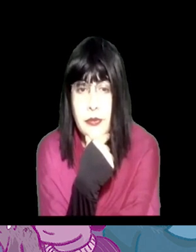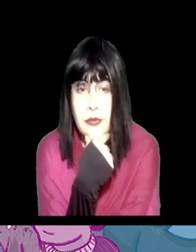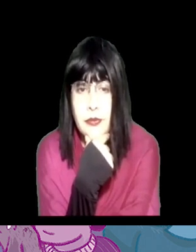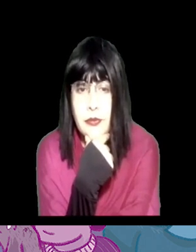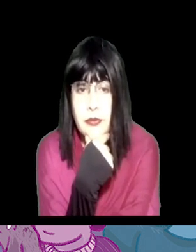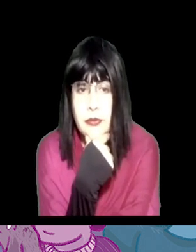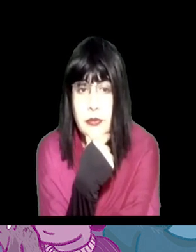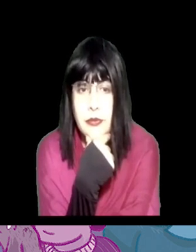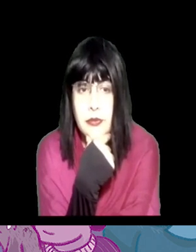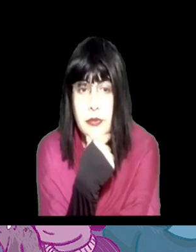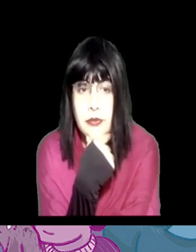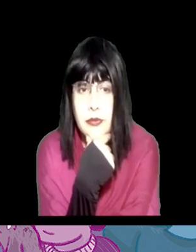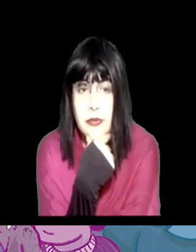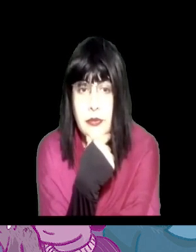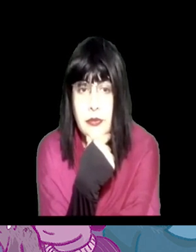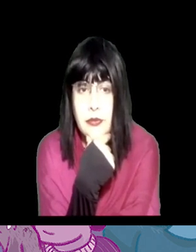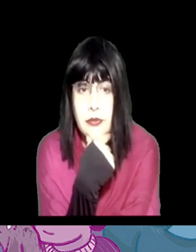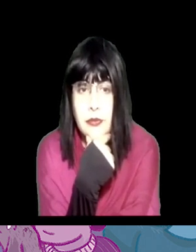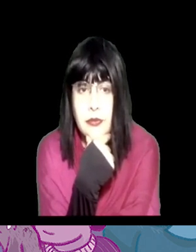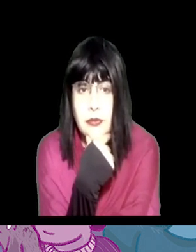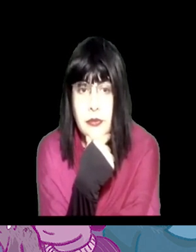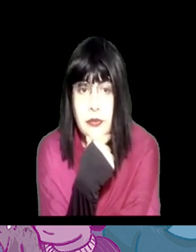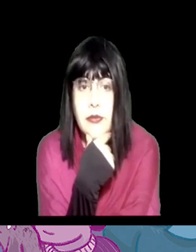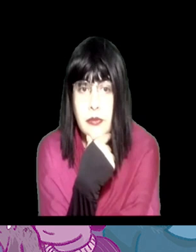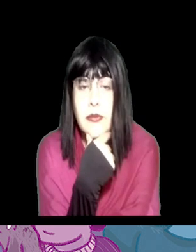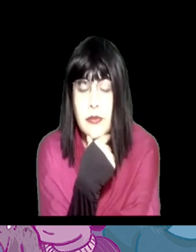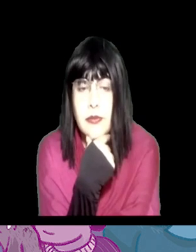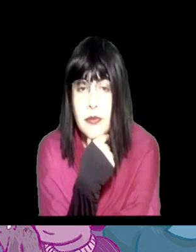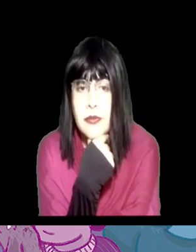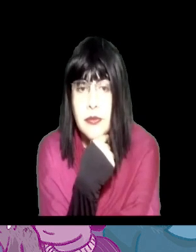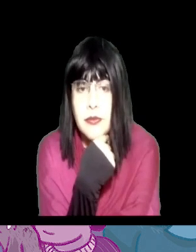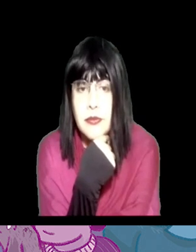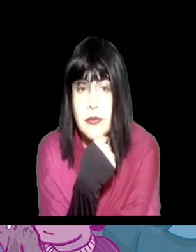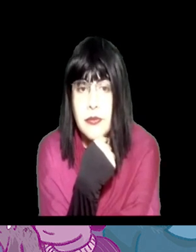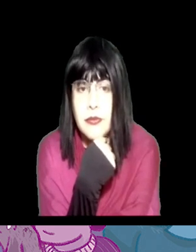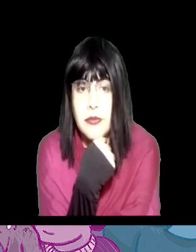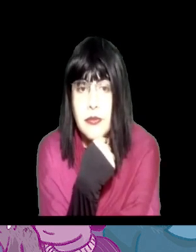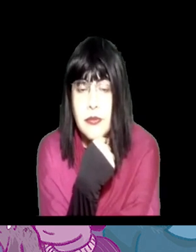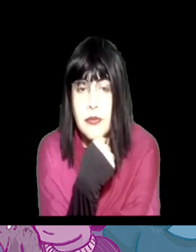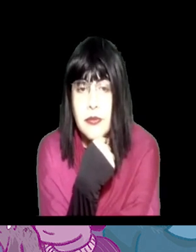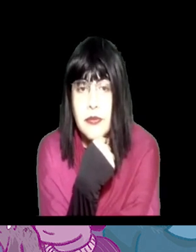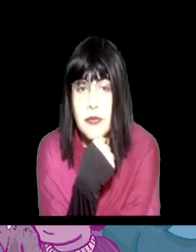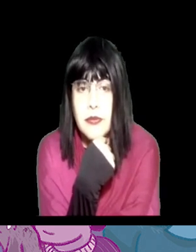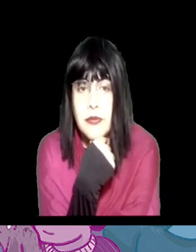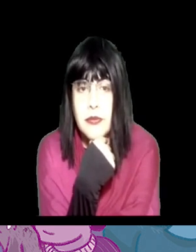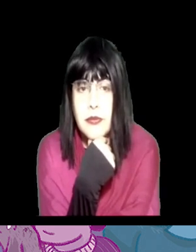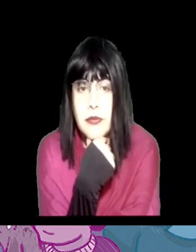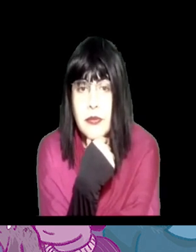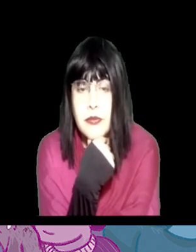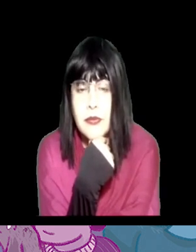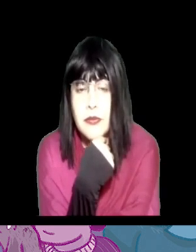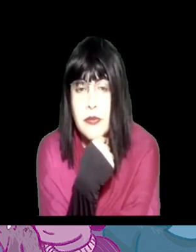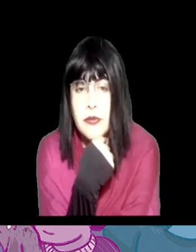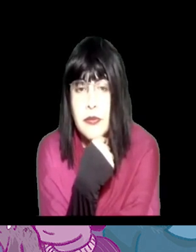que no se produjeran situaciones de discriminación, en el fondo. También este año comienzo a